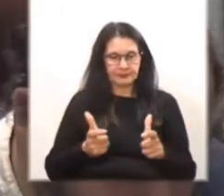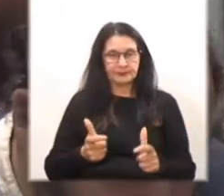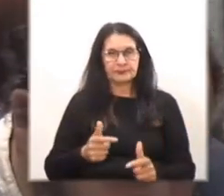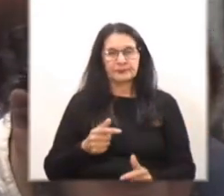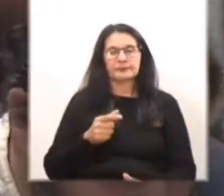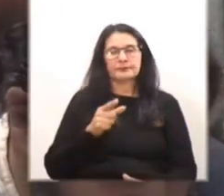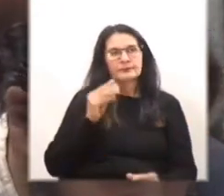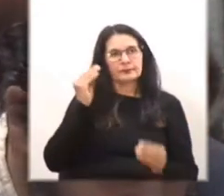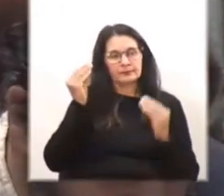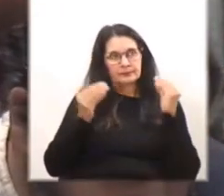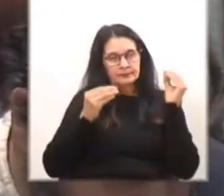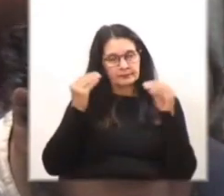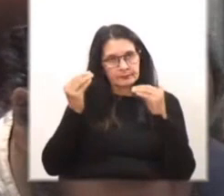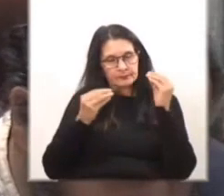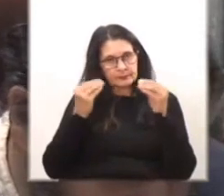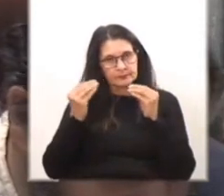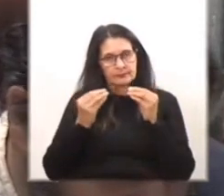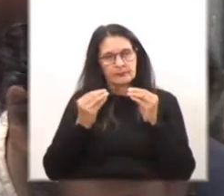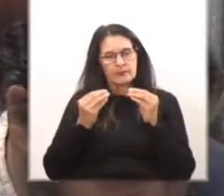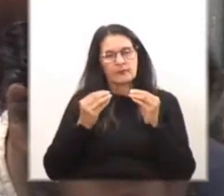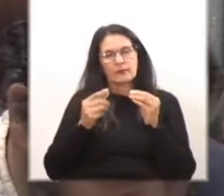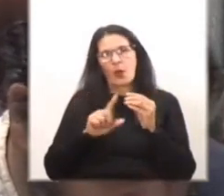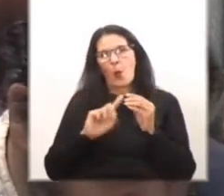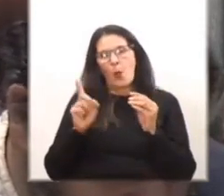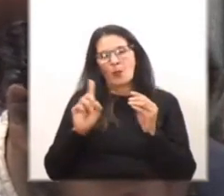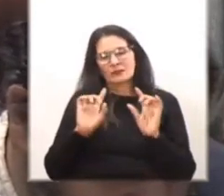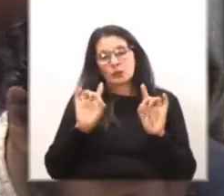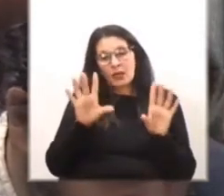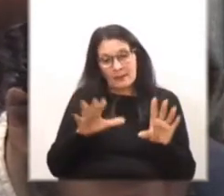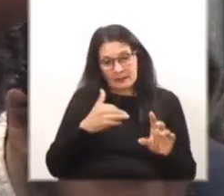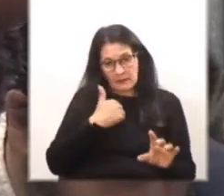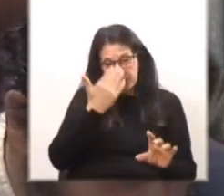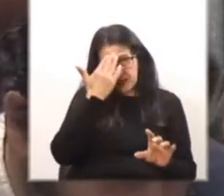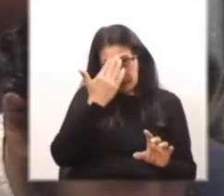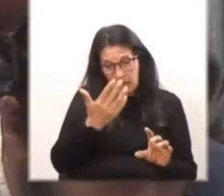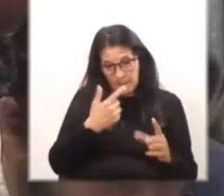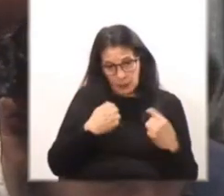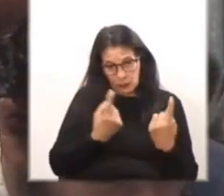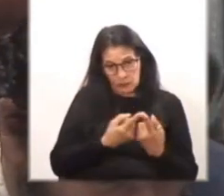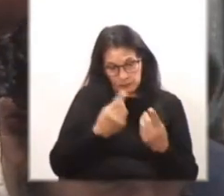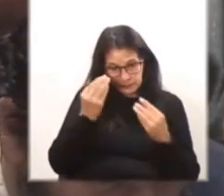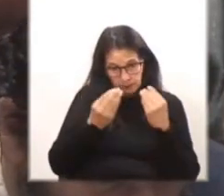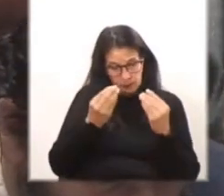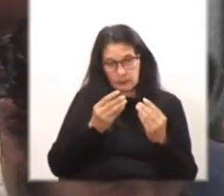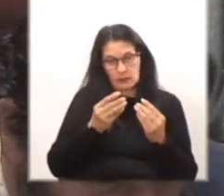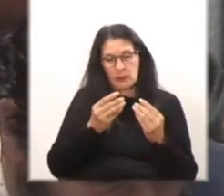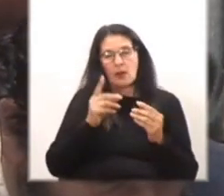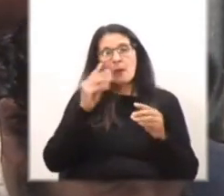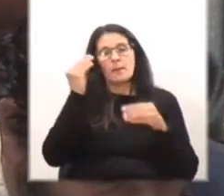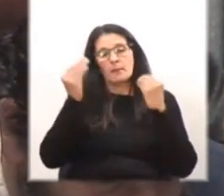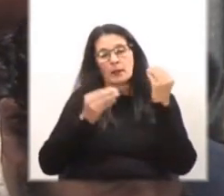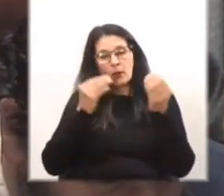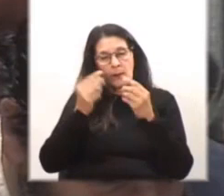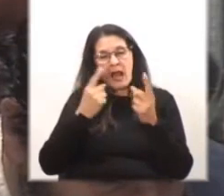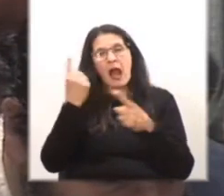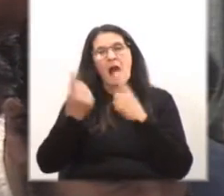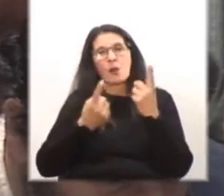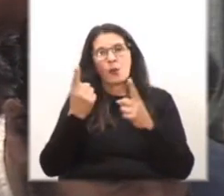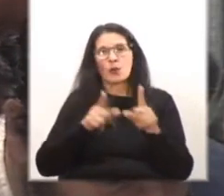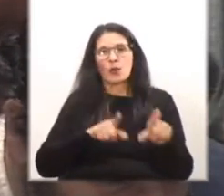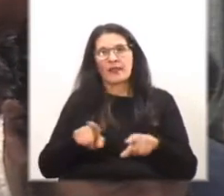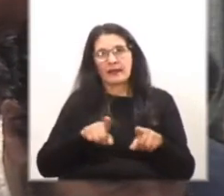la preocupación no es sola del Frente Amplio. La preocupación también es de algunos